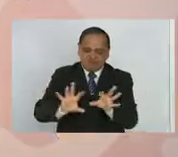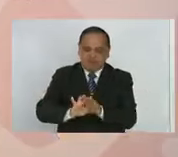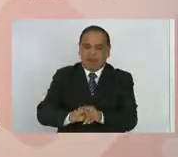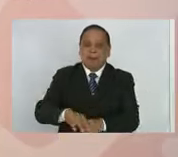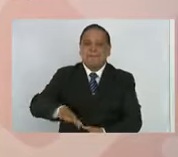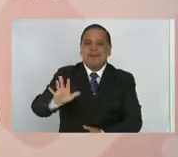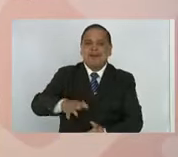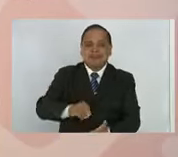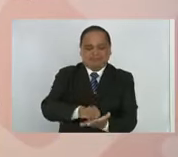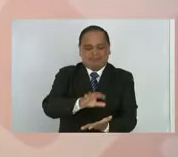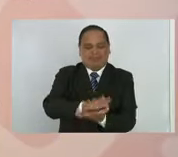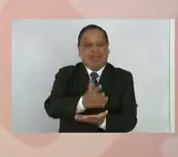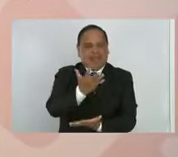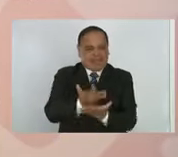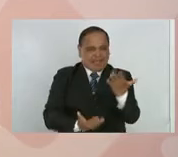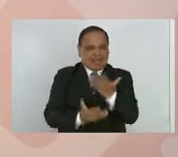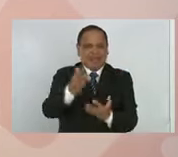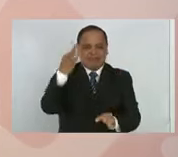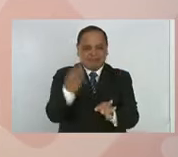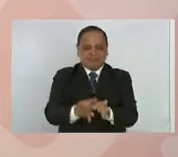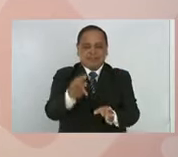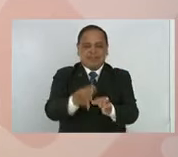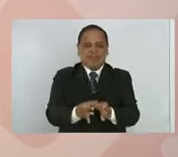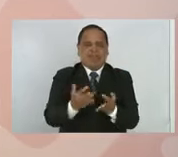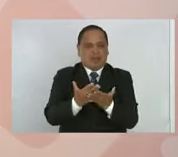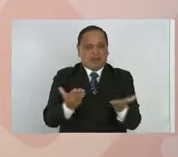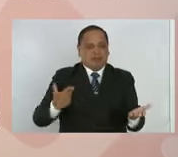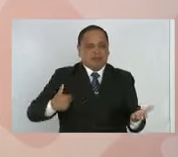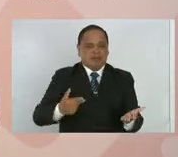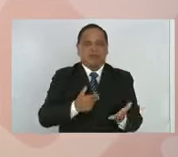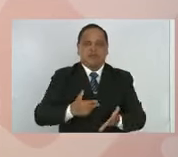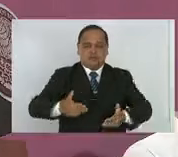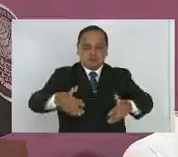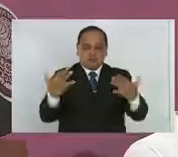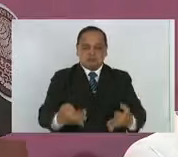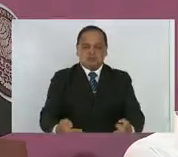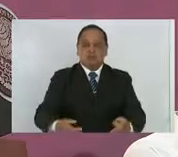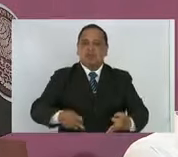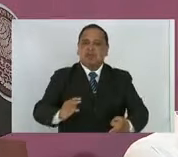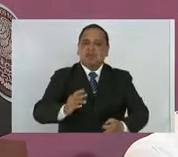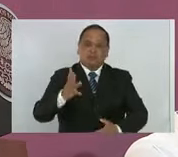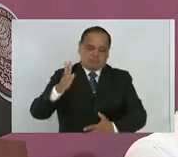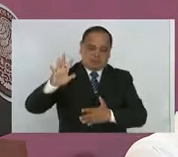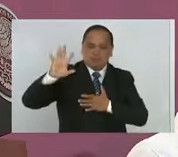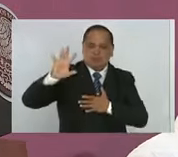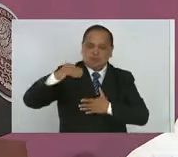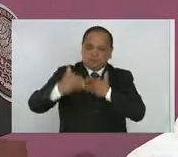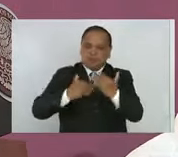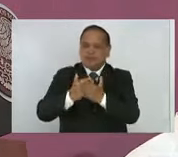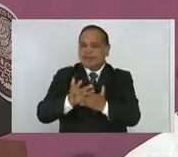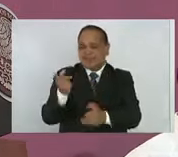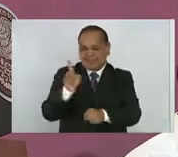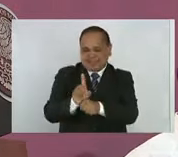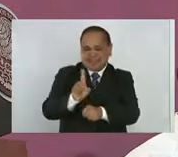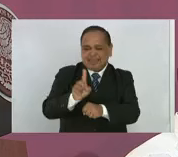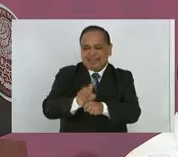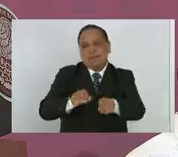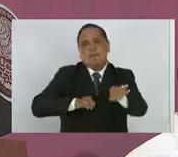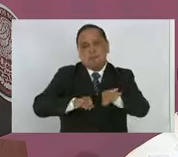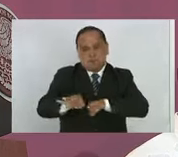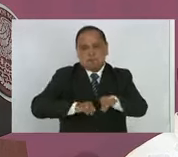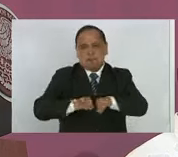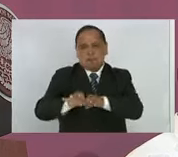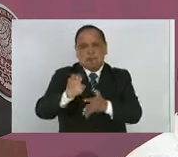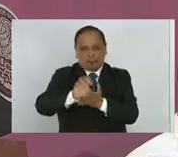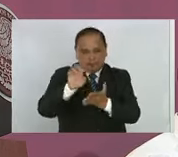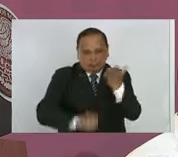Los resultados obtenidos hasta hoy, lejos de conformarnos, nos comprometen cada día a seguir trabajando juntos. Por solo citar algunos de ellos,